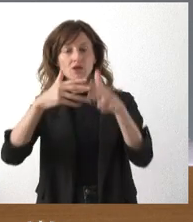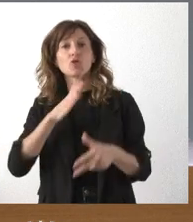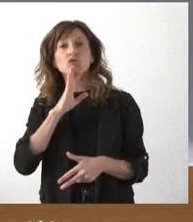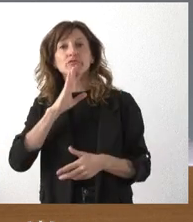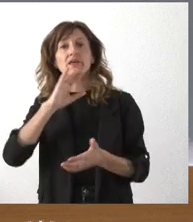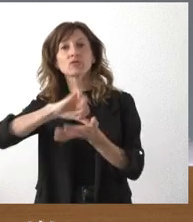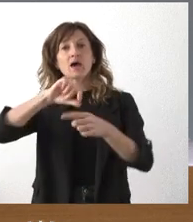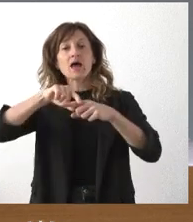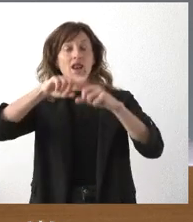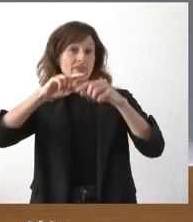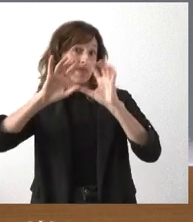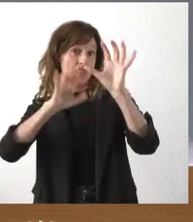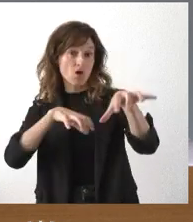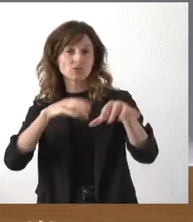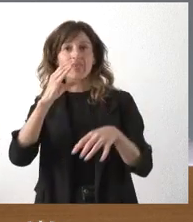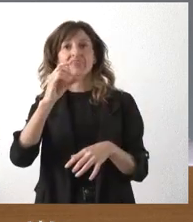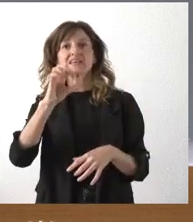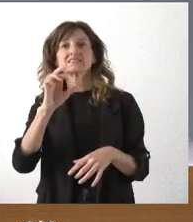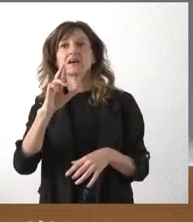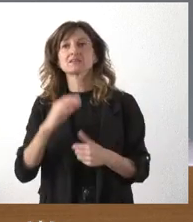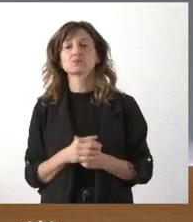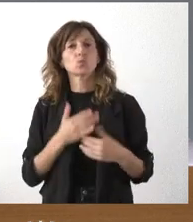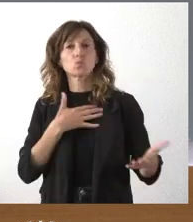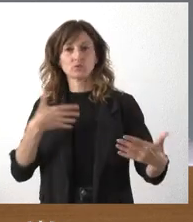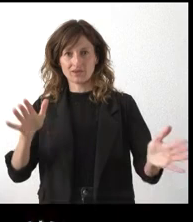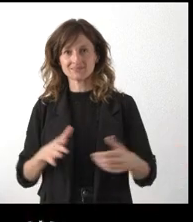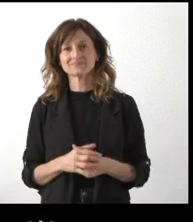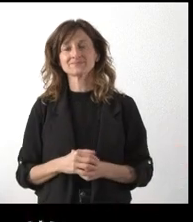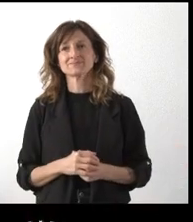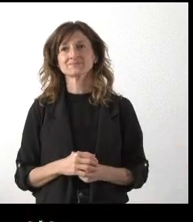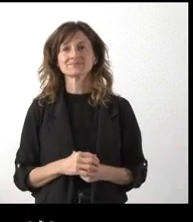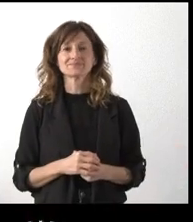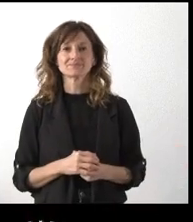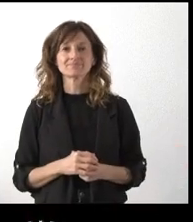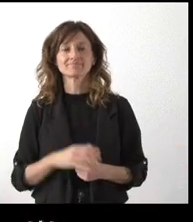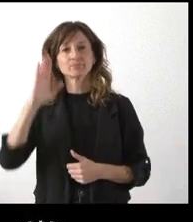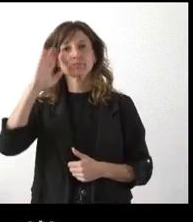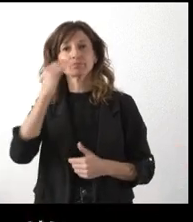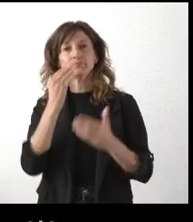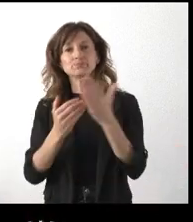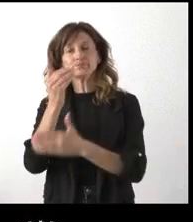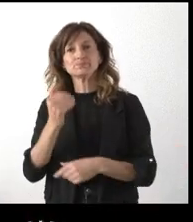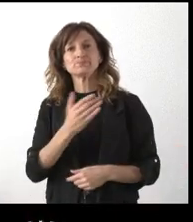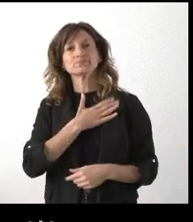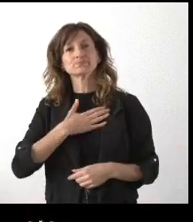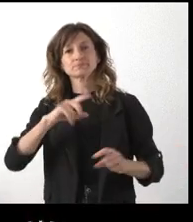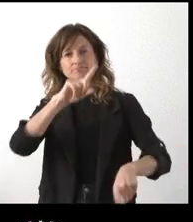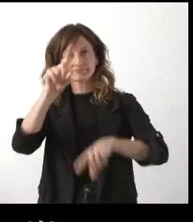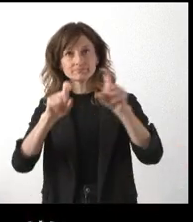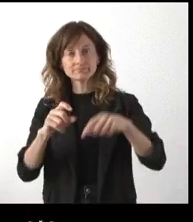con César Fernández de y león César cuando quieras Hola buenos días yo quería preguntarle ayer